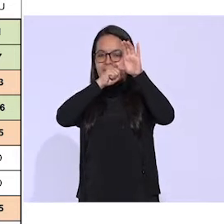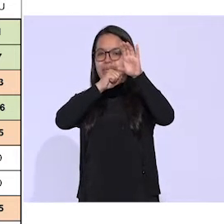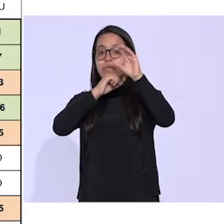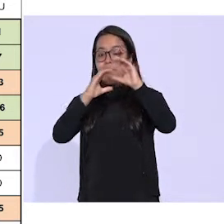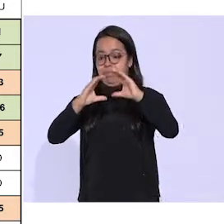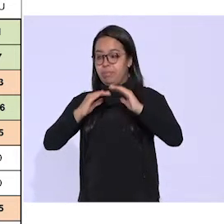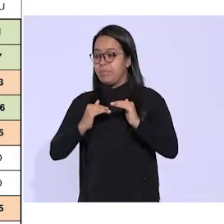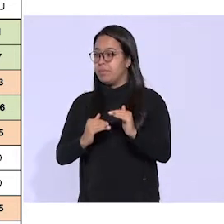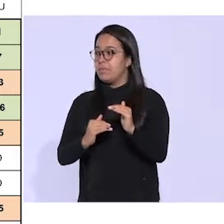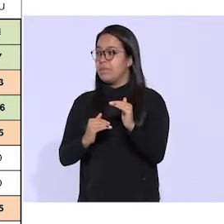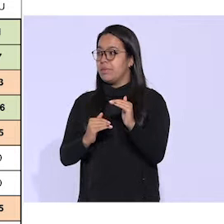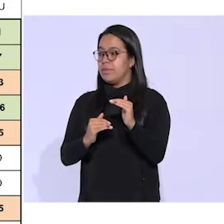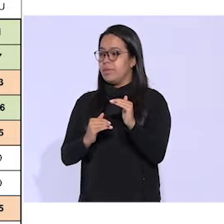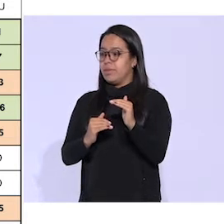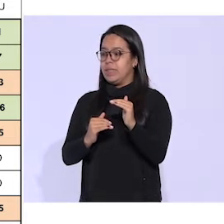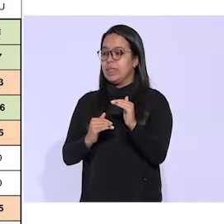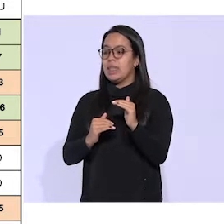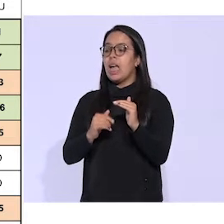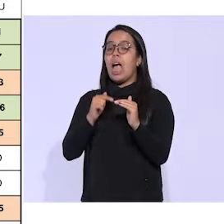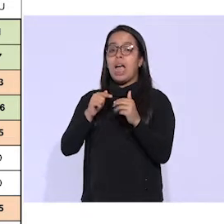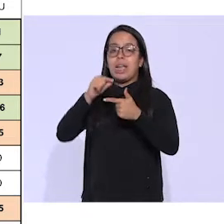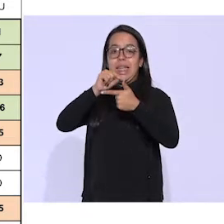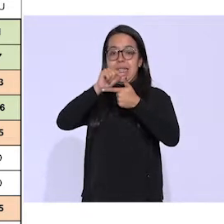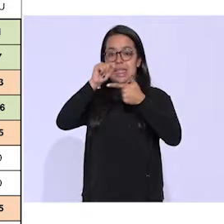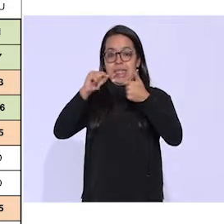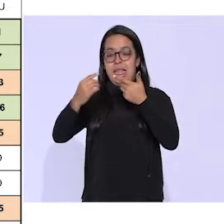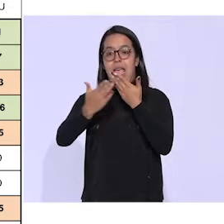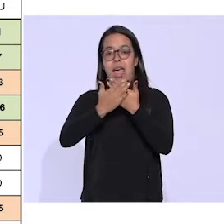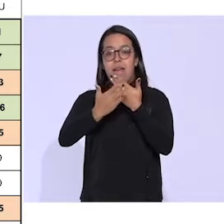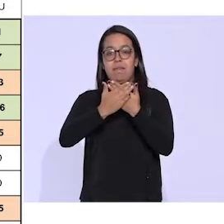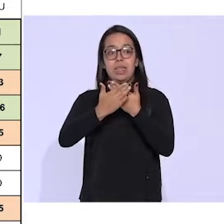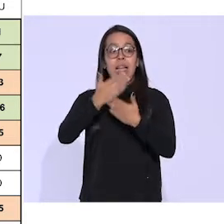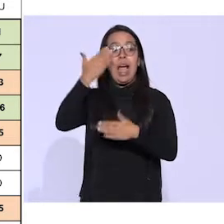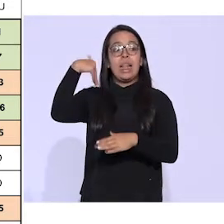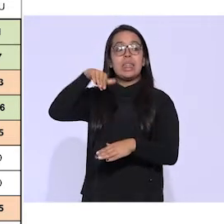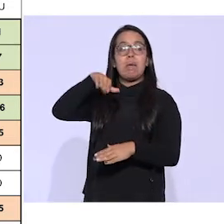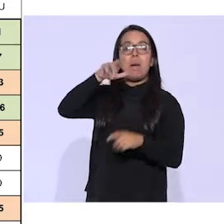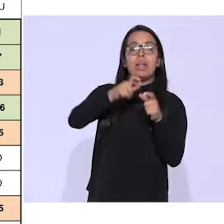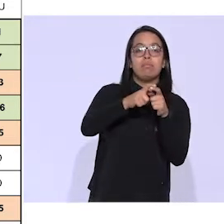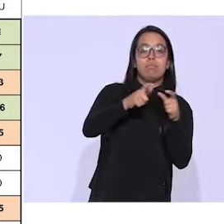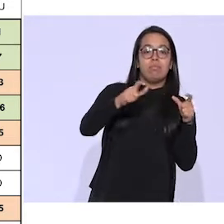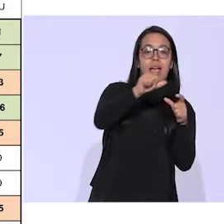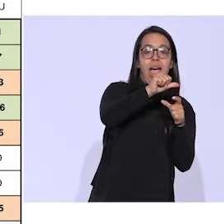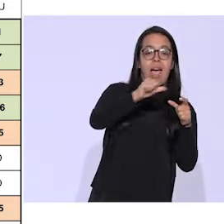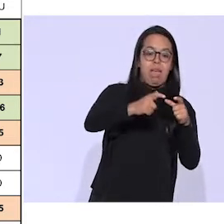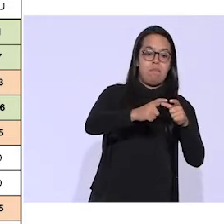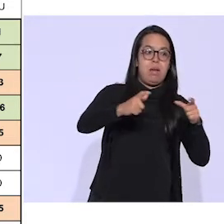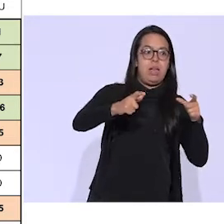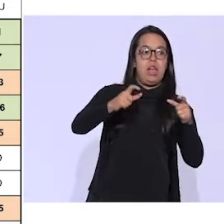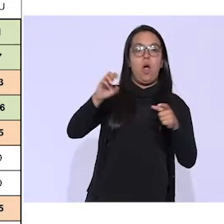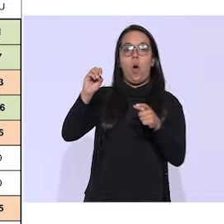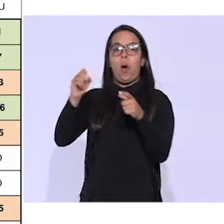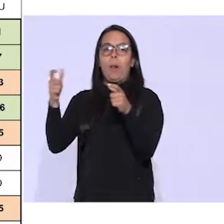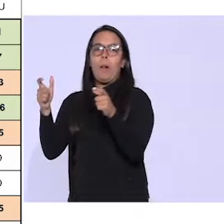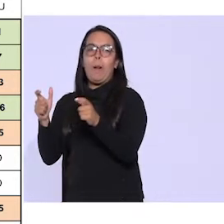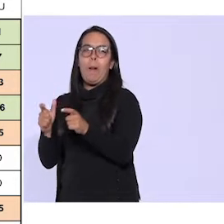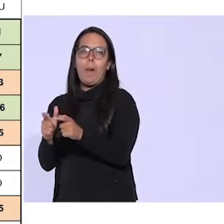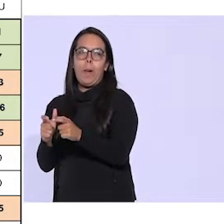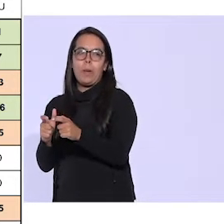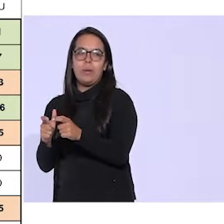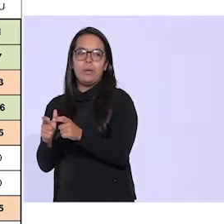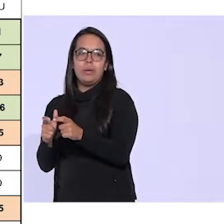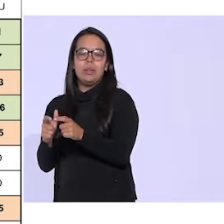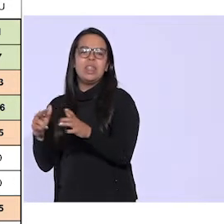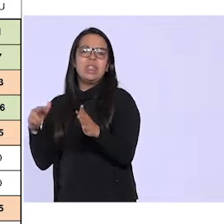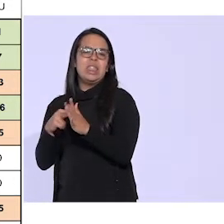valores cercanos al 1 en el índice era que había más mujeres que hombres. Con lo cual, esto se interpretaría que, en el